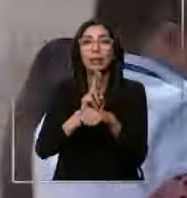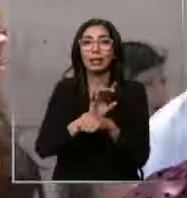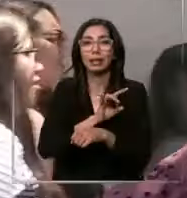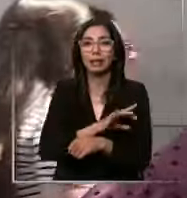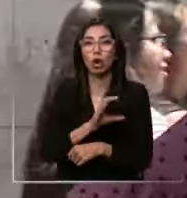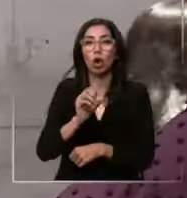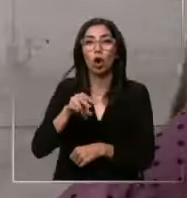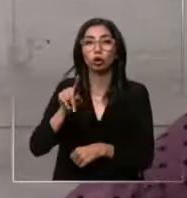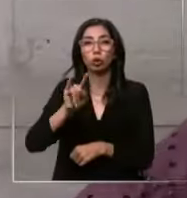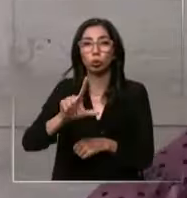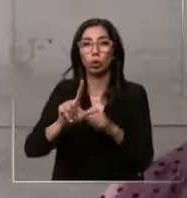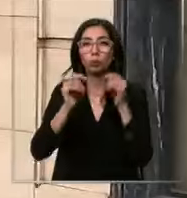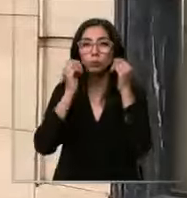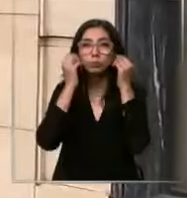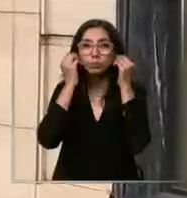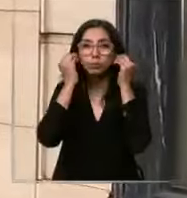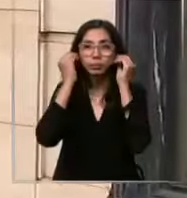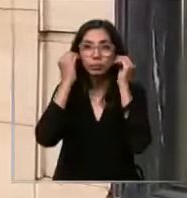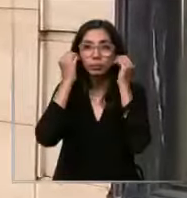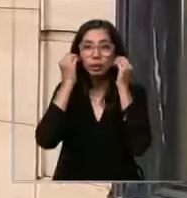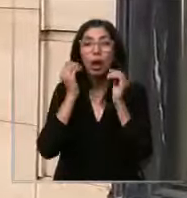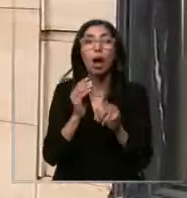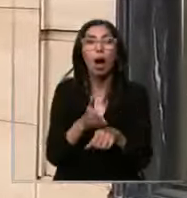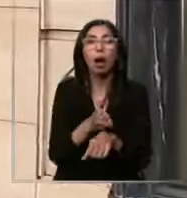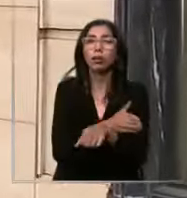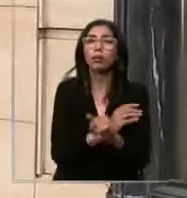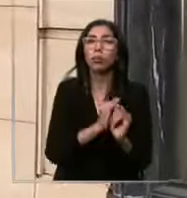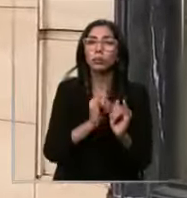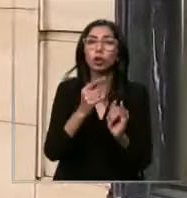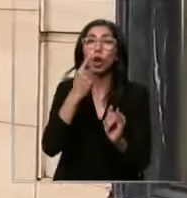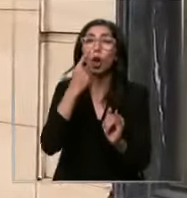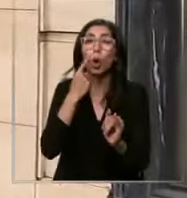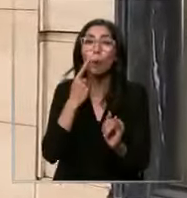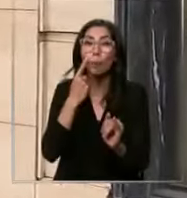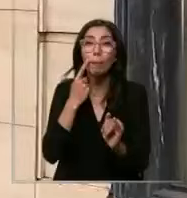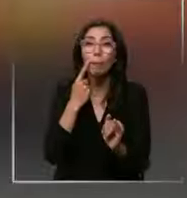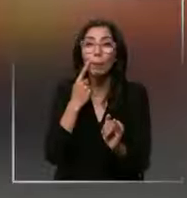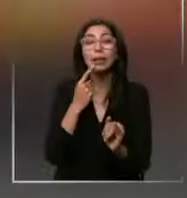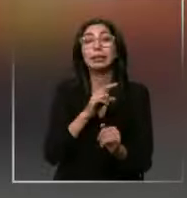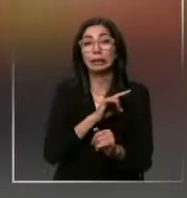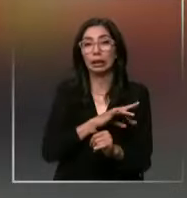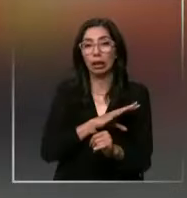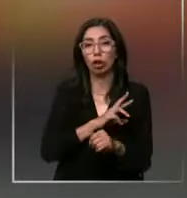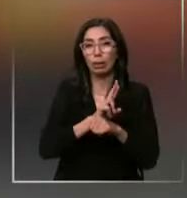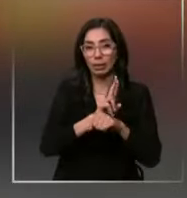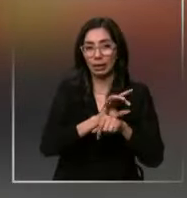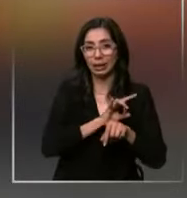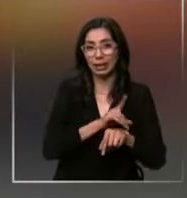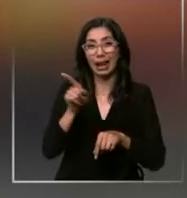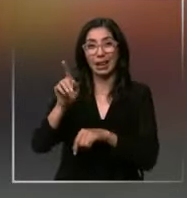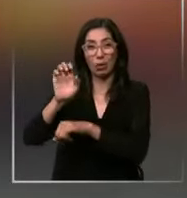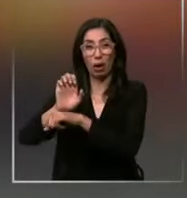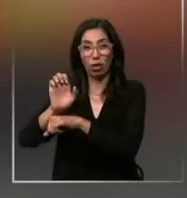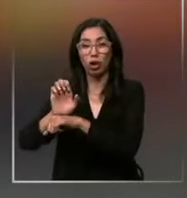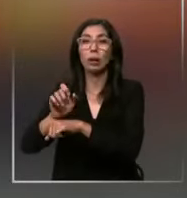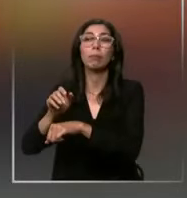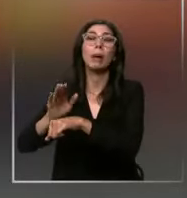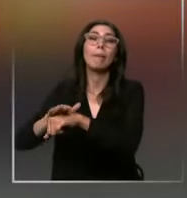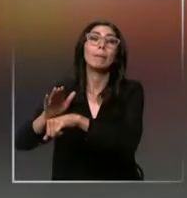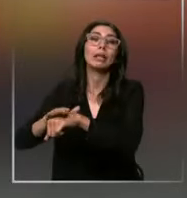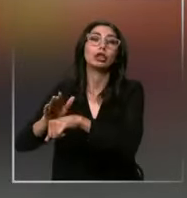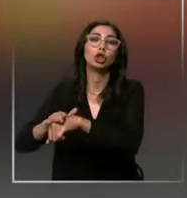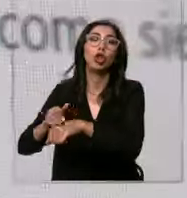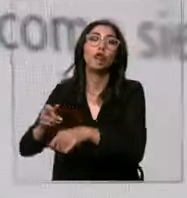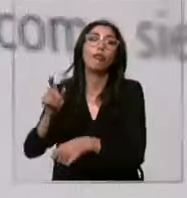información de cancillería entregada Hace unos días el cónsul chileno de Guayaquil habría utilizado su derecho a feriado legal para